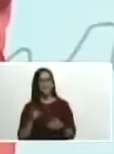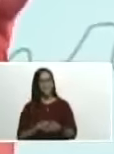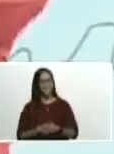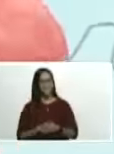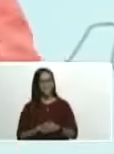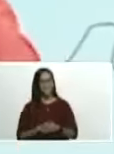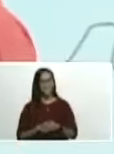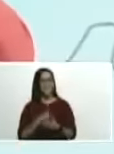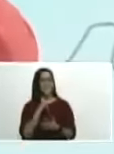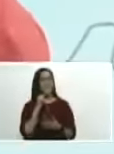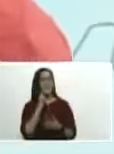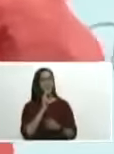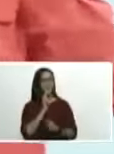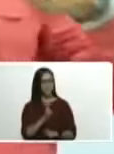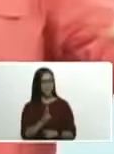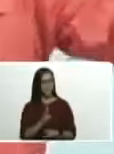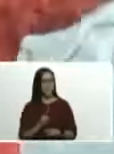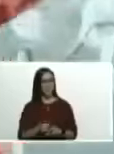La chuleta.